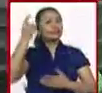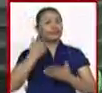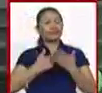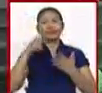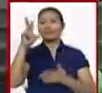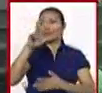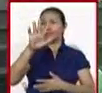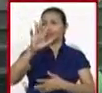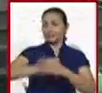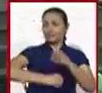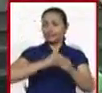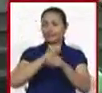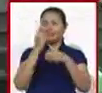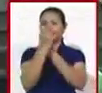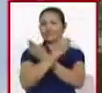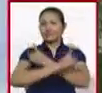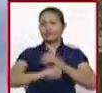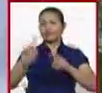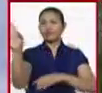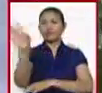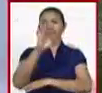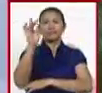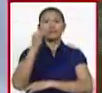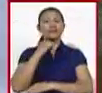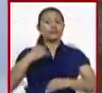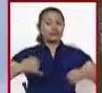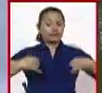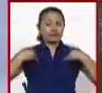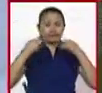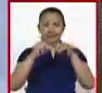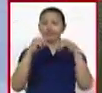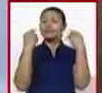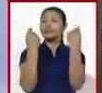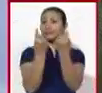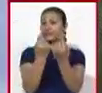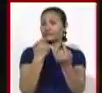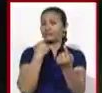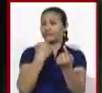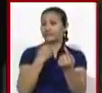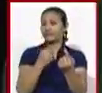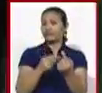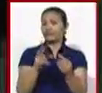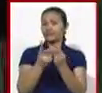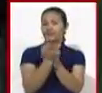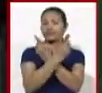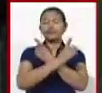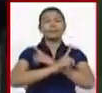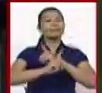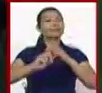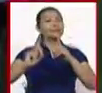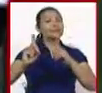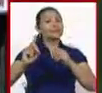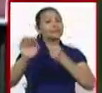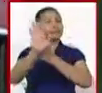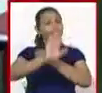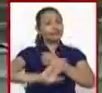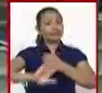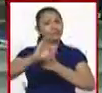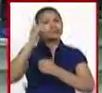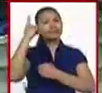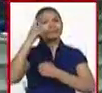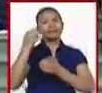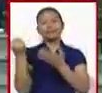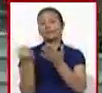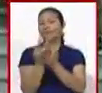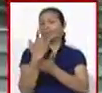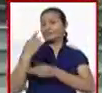de los 35 años de democracia en el país. Los jóvenes de una plataforma aseguraron de que la democracia debe ser defendida para